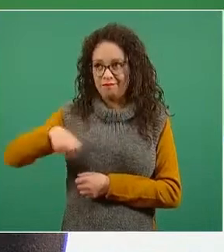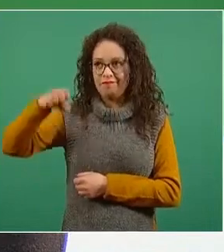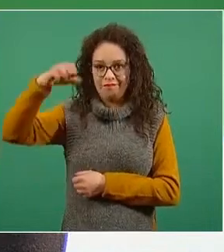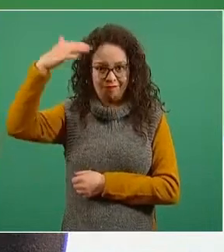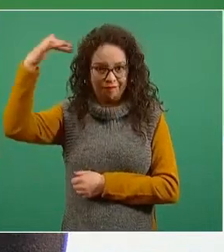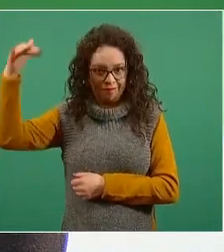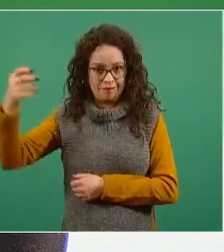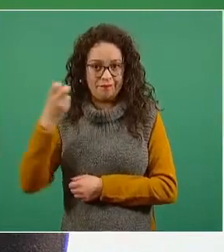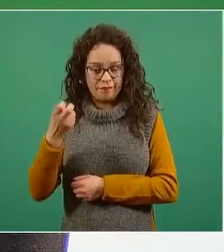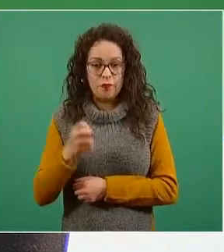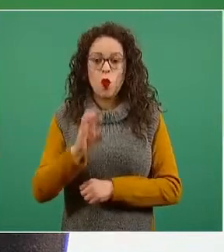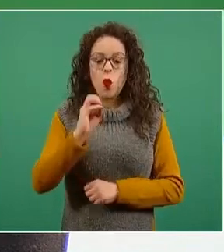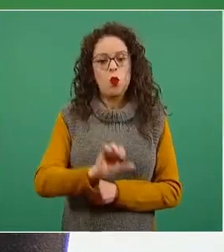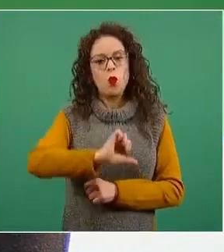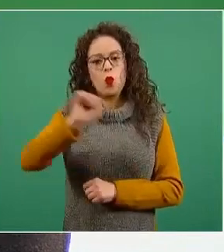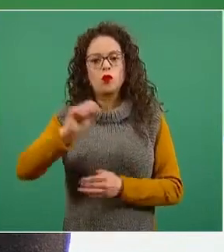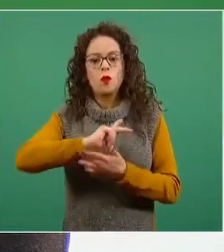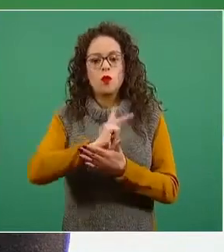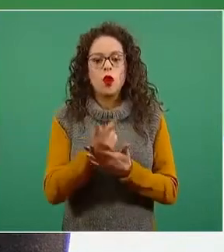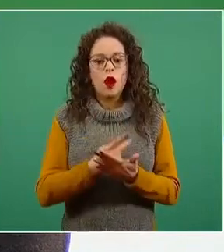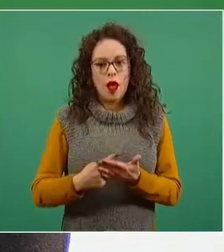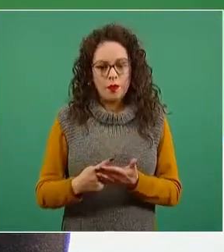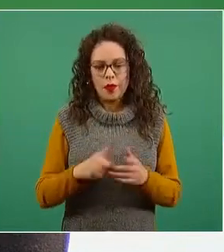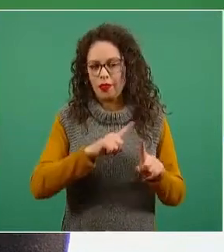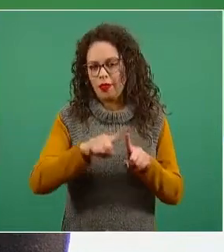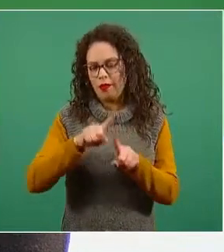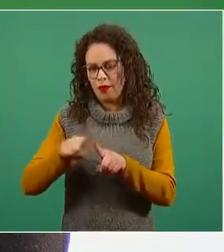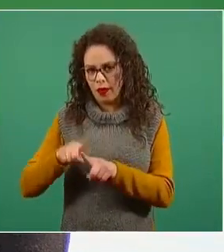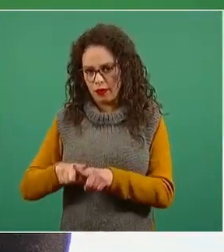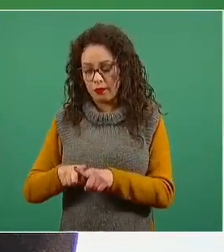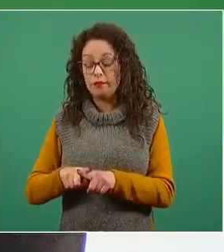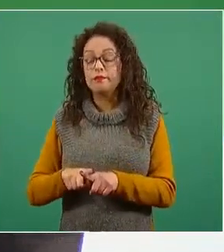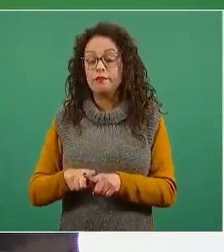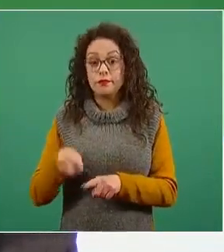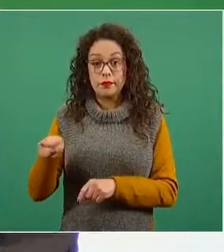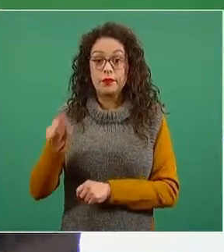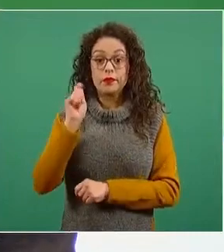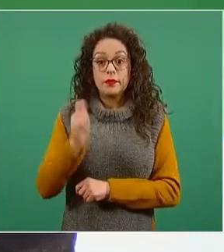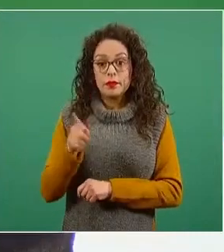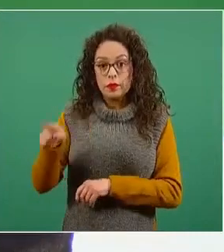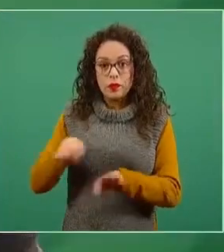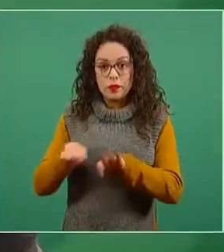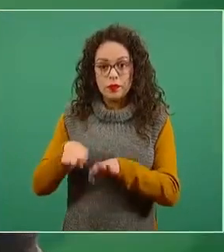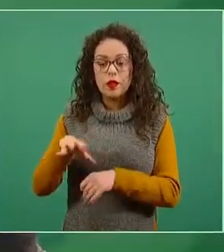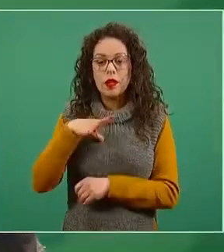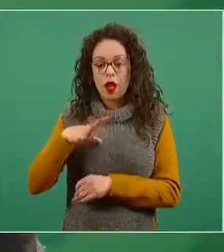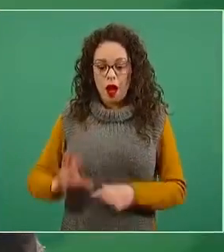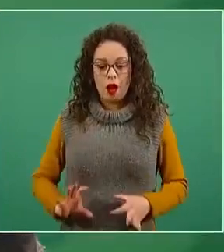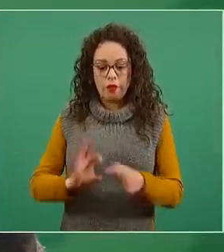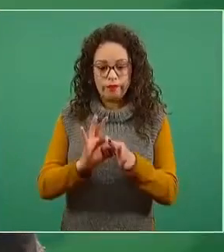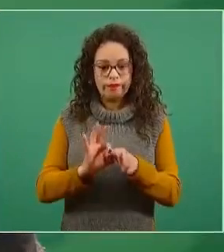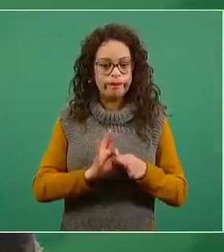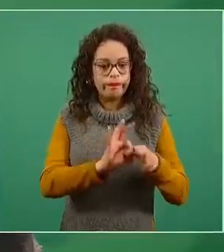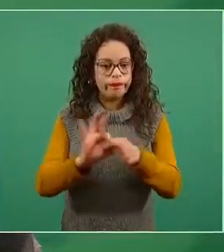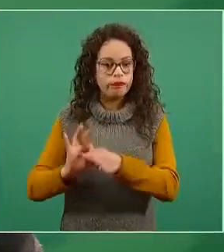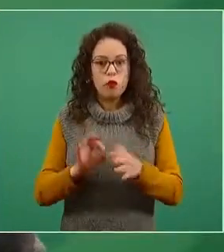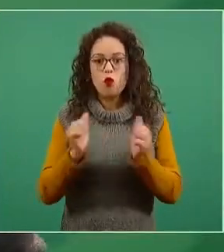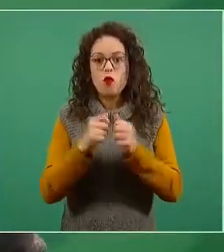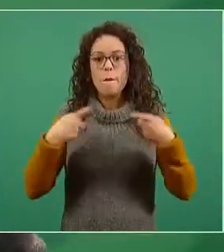también los otros programas sociales, y cumplen una función de vinculación social sumamente